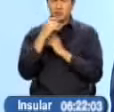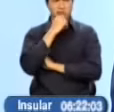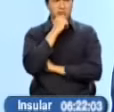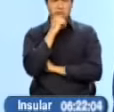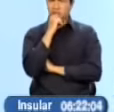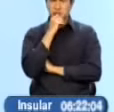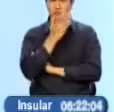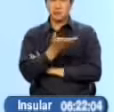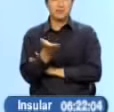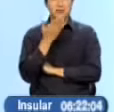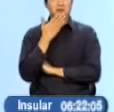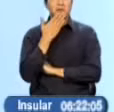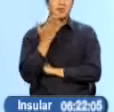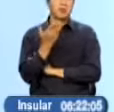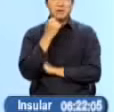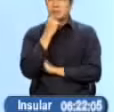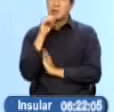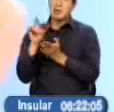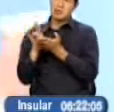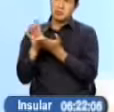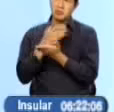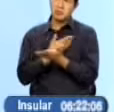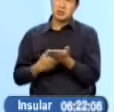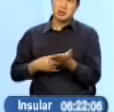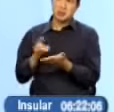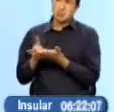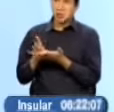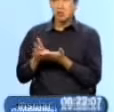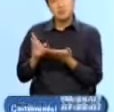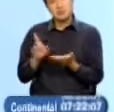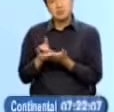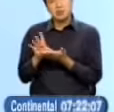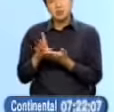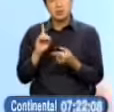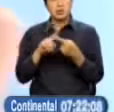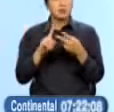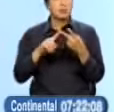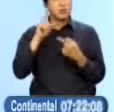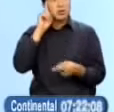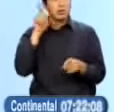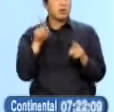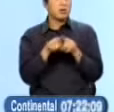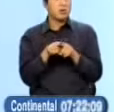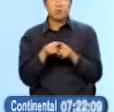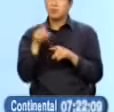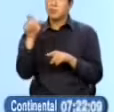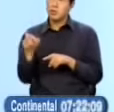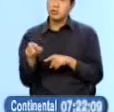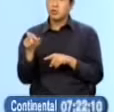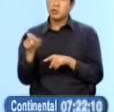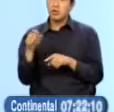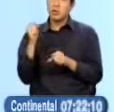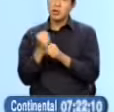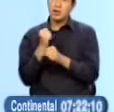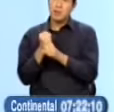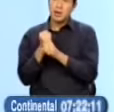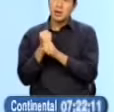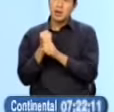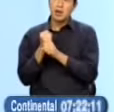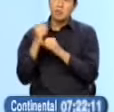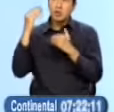justamente es bueno le destituye dicen que hay golpe de estado y después hacen un acuerdo para que no le inhabilite en 8 años